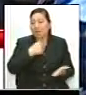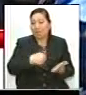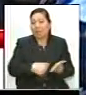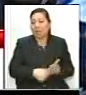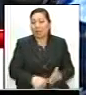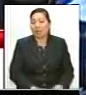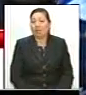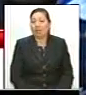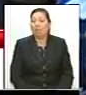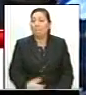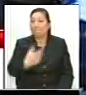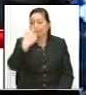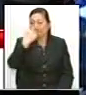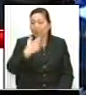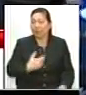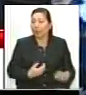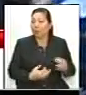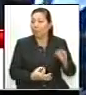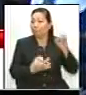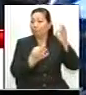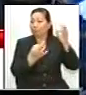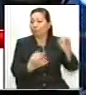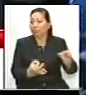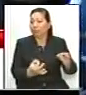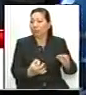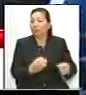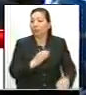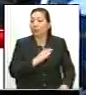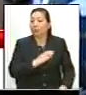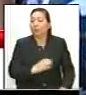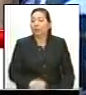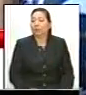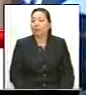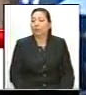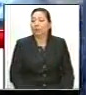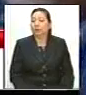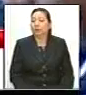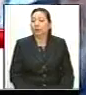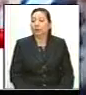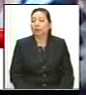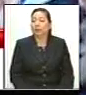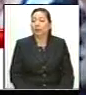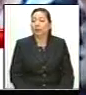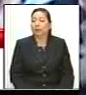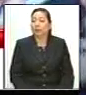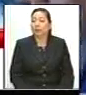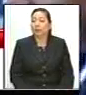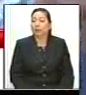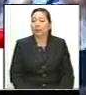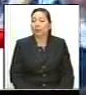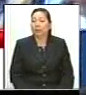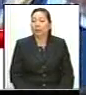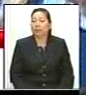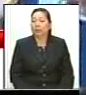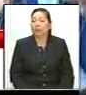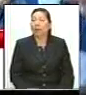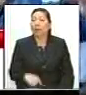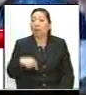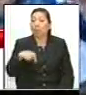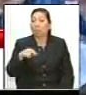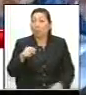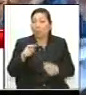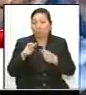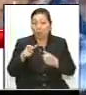esa es una carta personal que yo presenté por razones de conciencia. Incluso Incluso el procurador